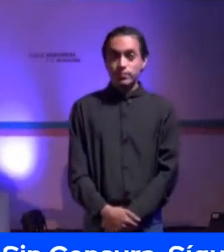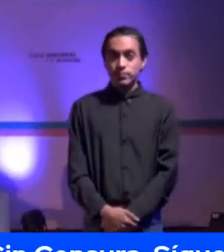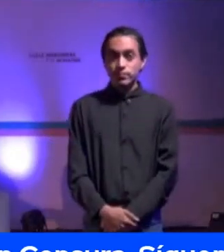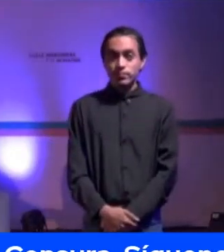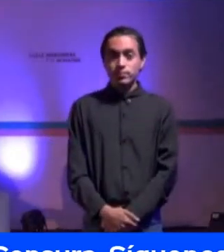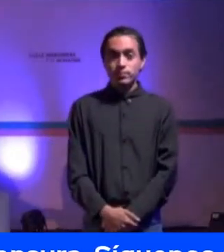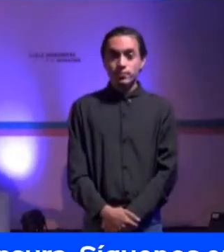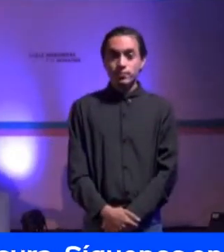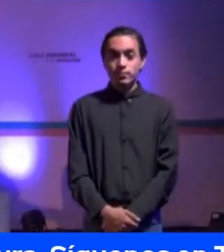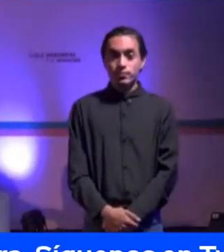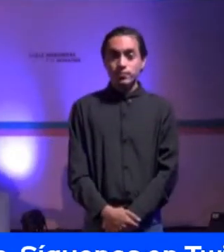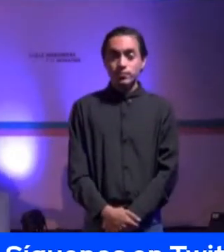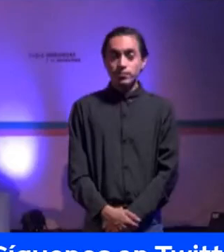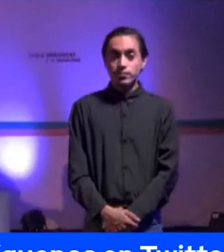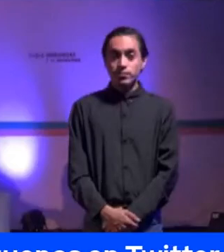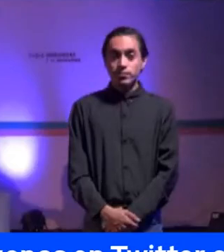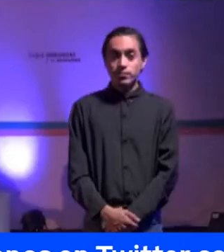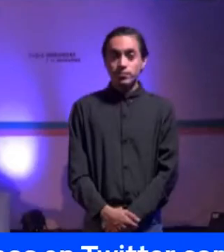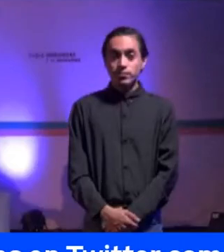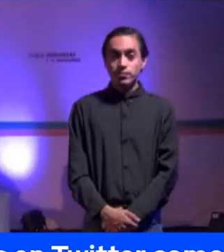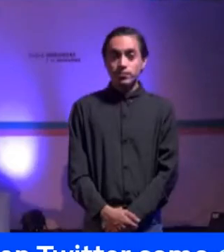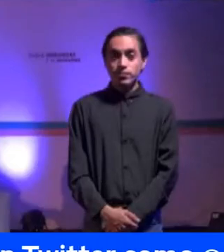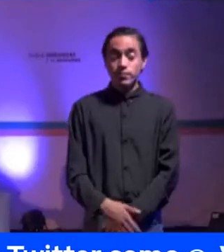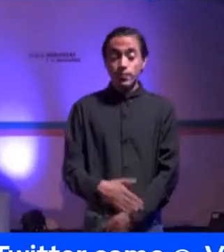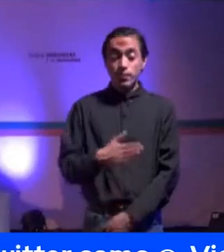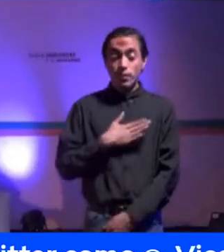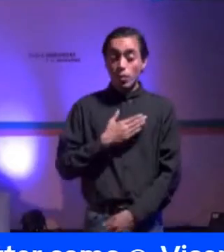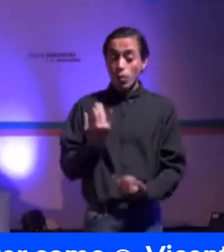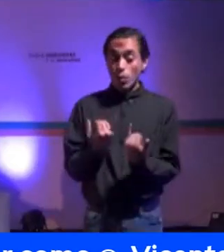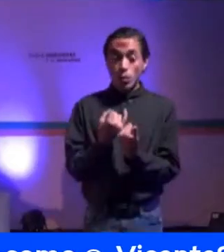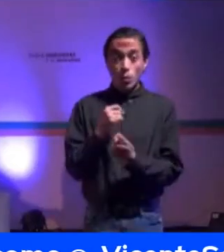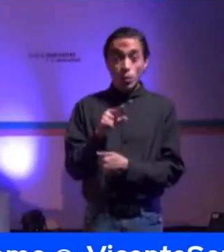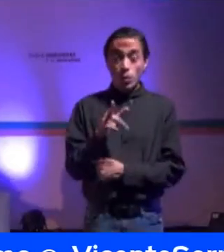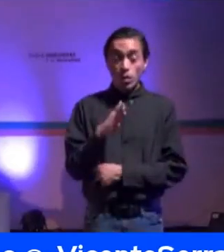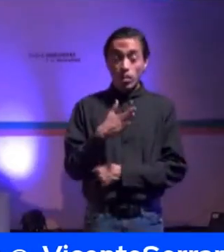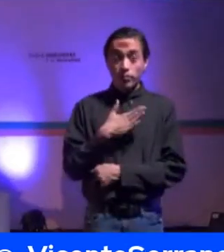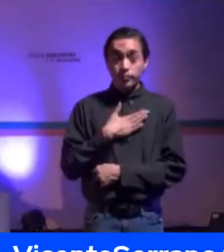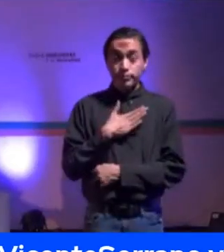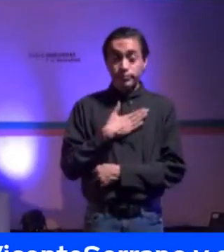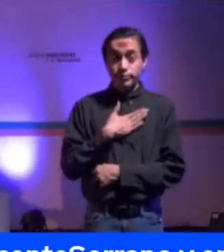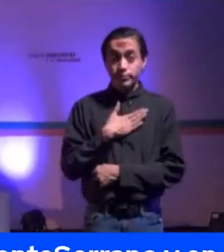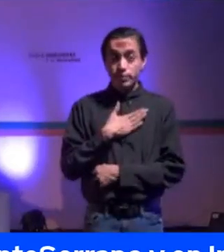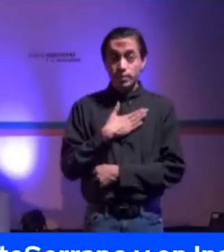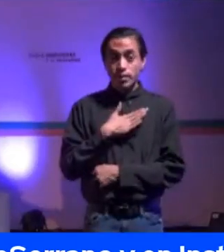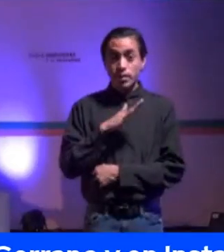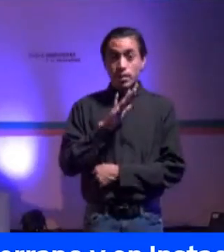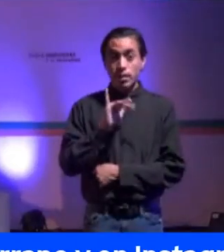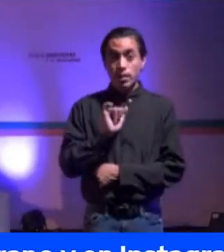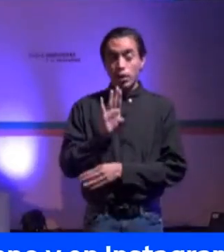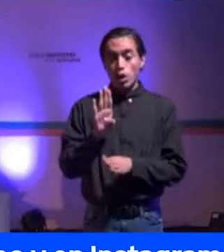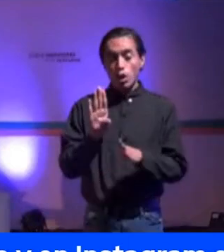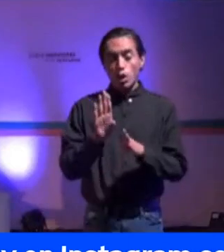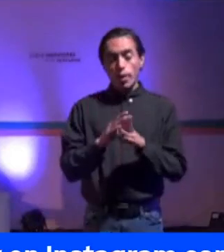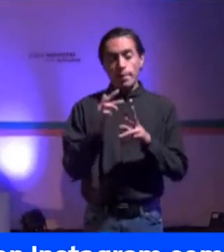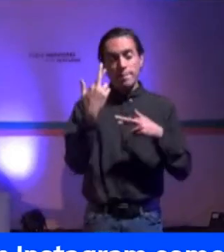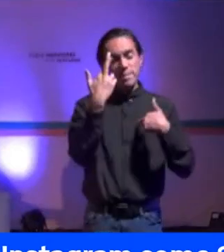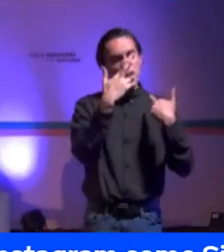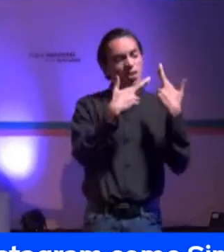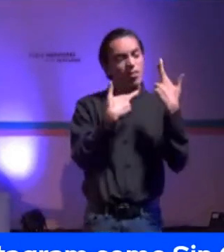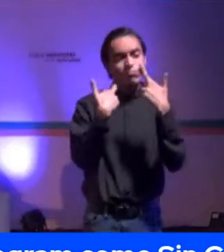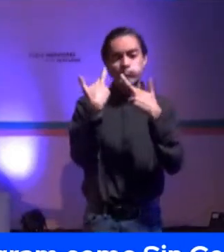y yo levanto la mano también. Hay que irle midiendo el agua a los